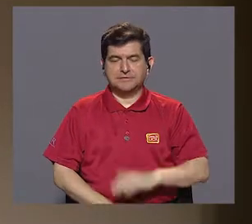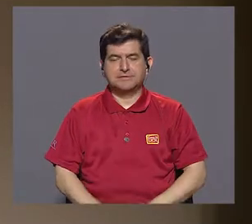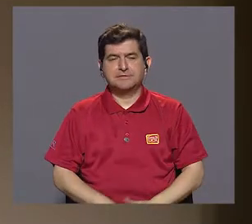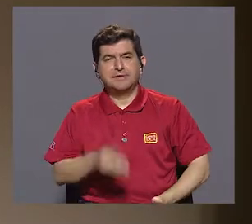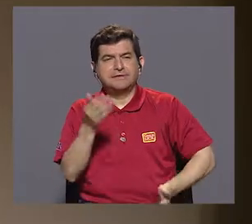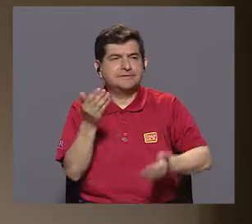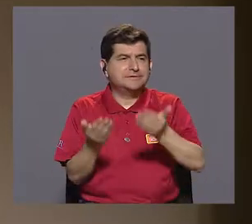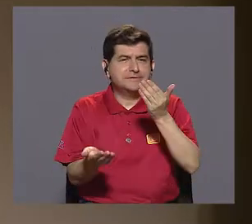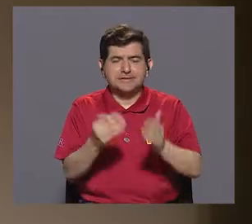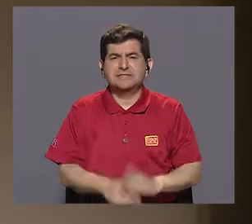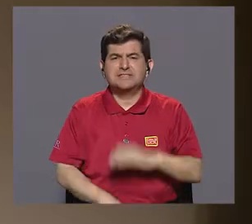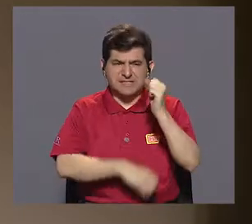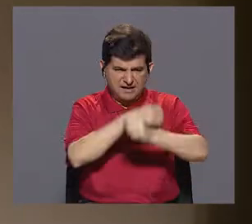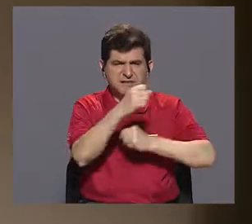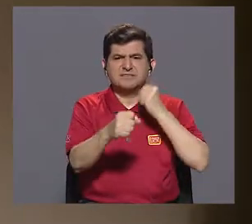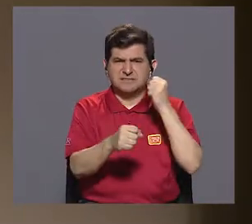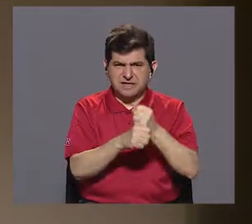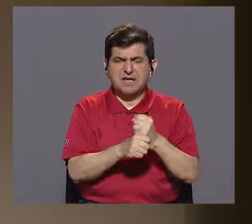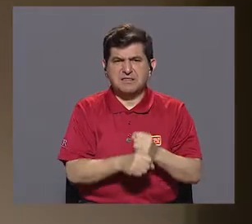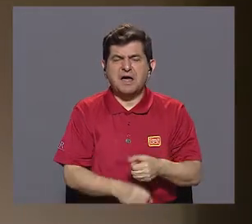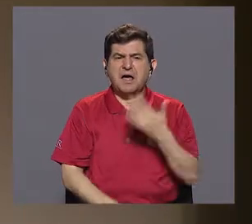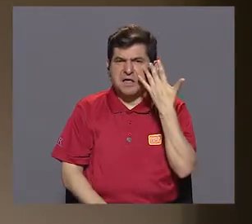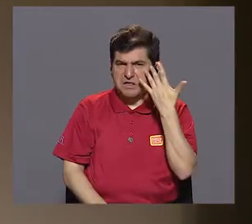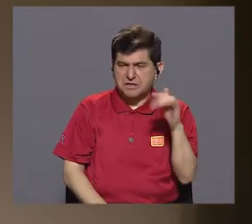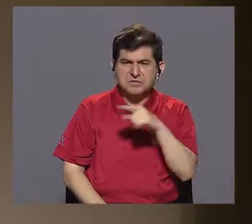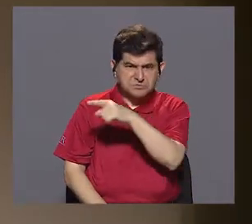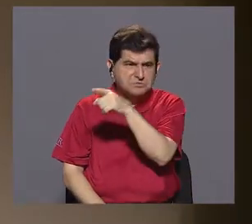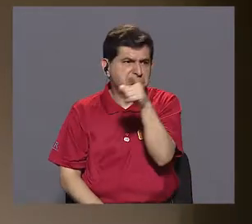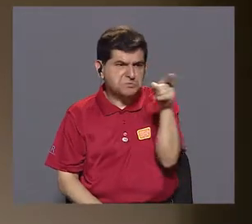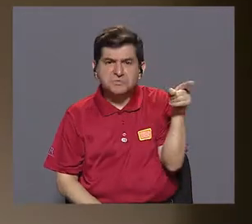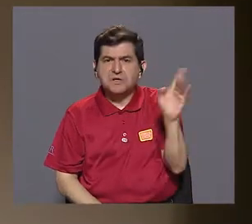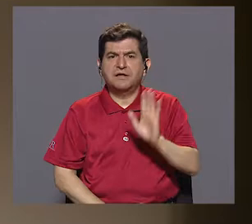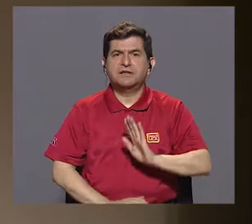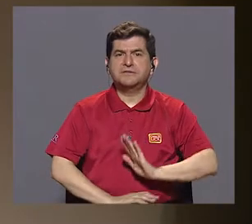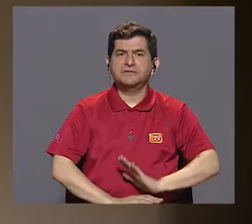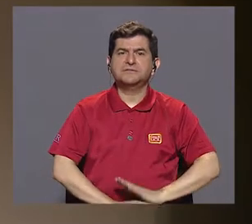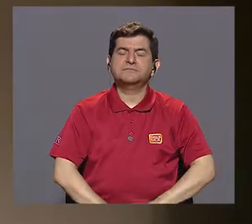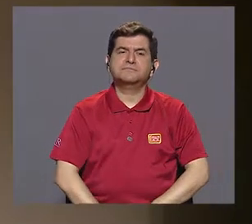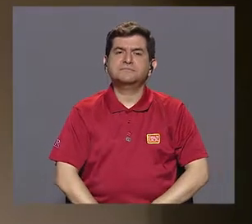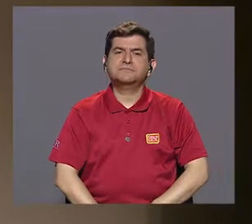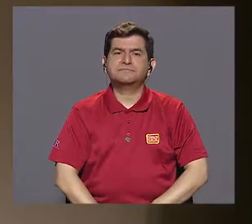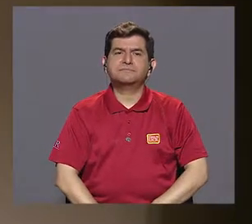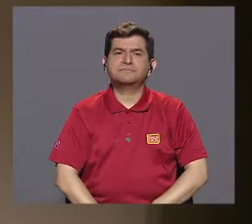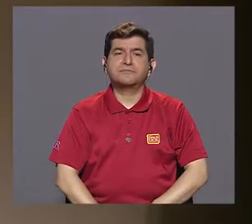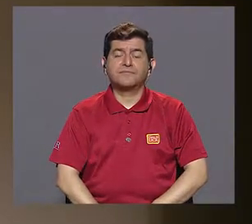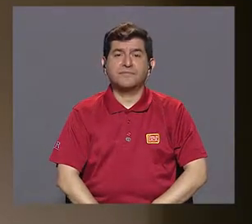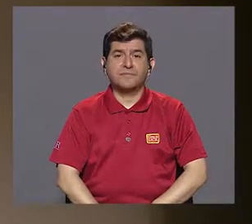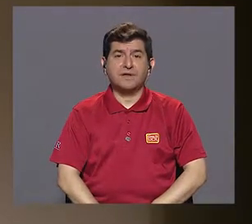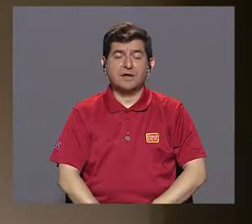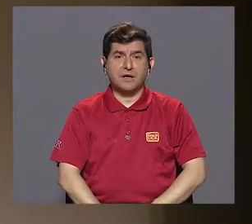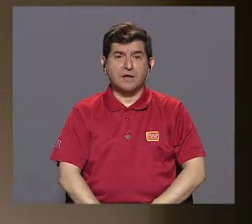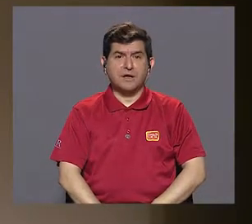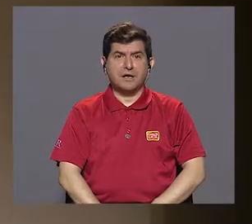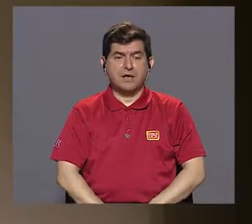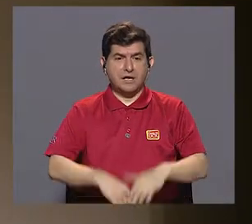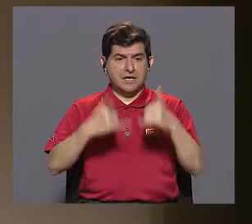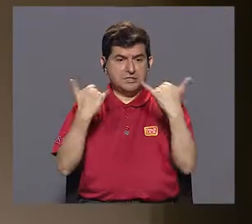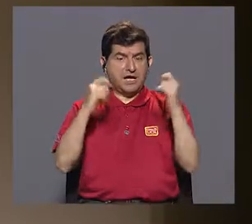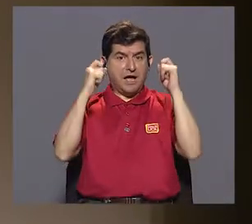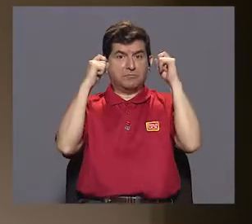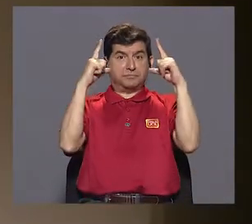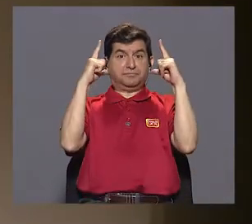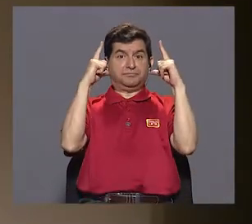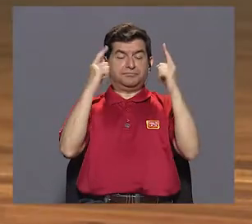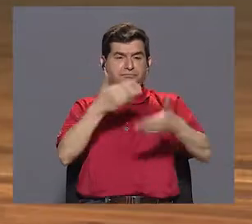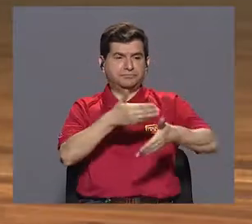mujeres, posiblemente de la edad, de las edades de muchas de ustedes, que ya me